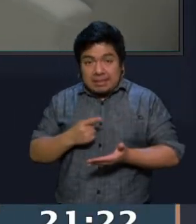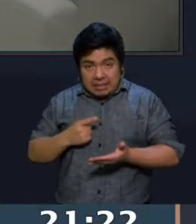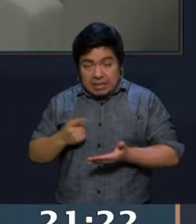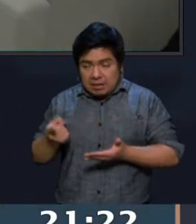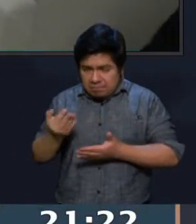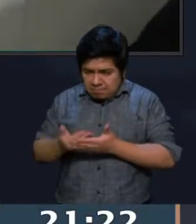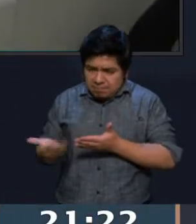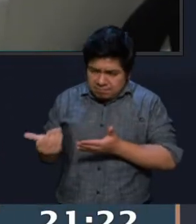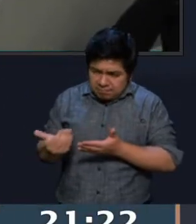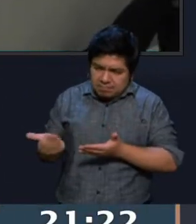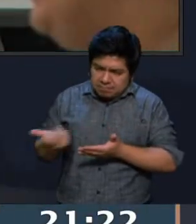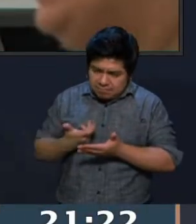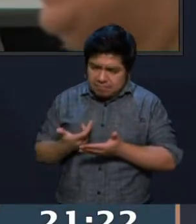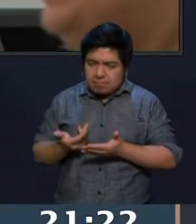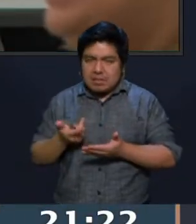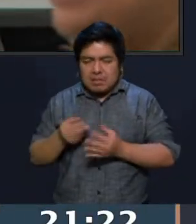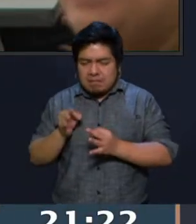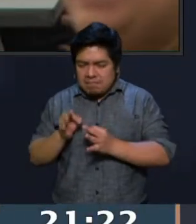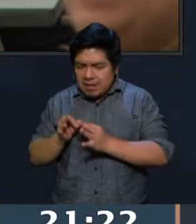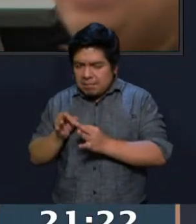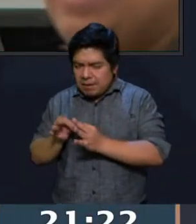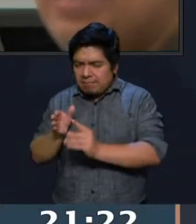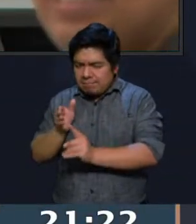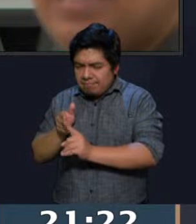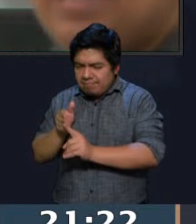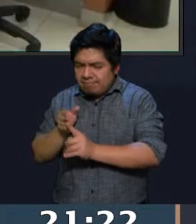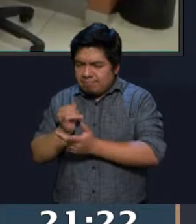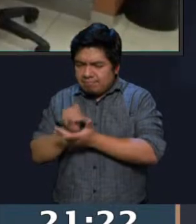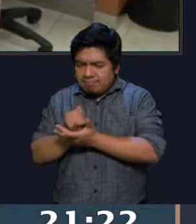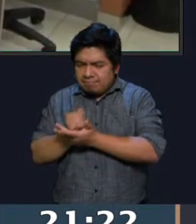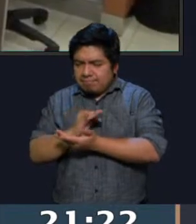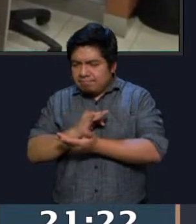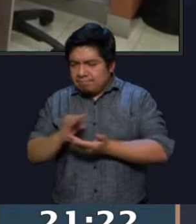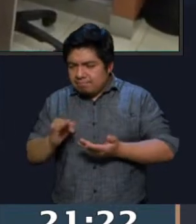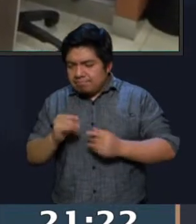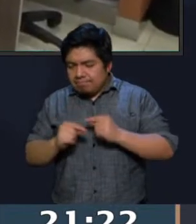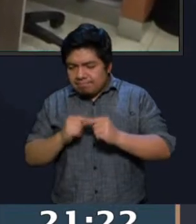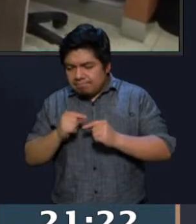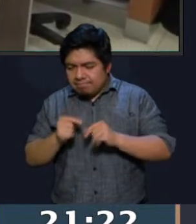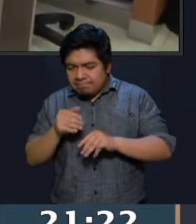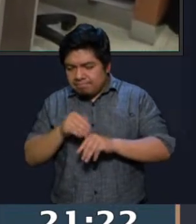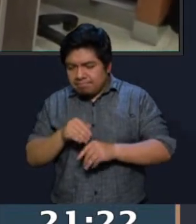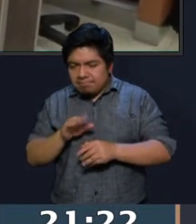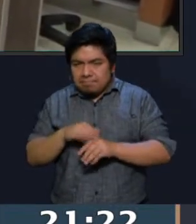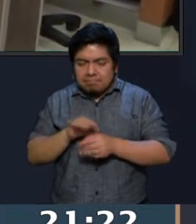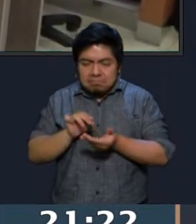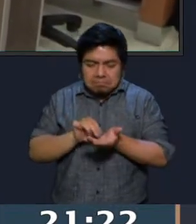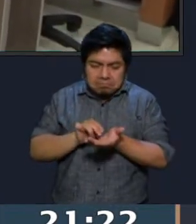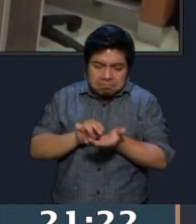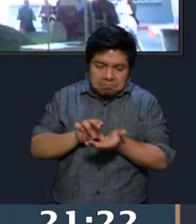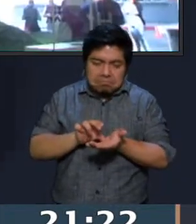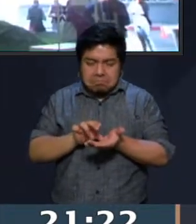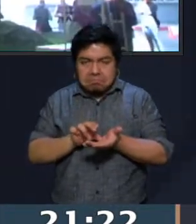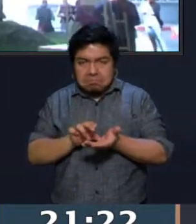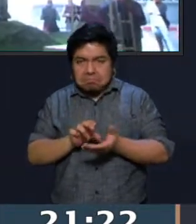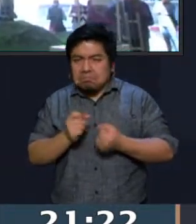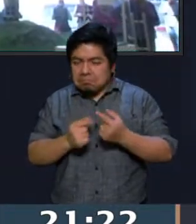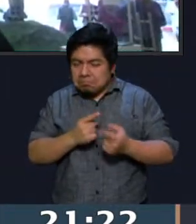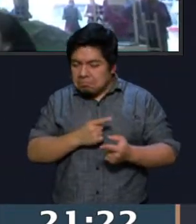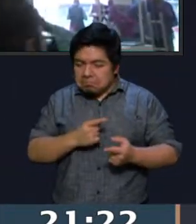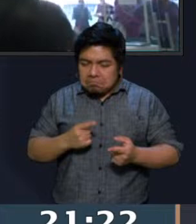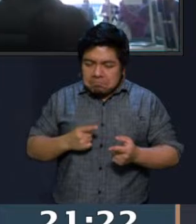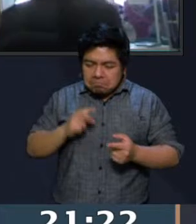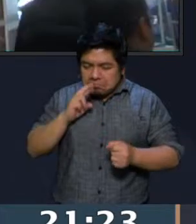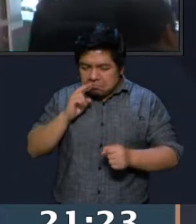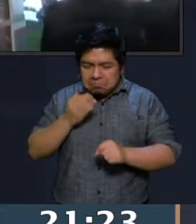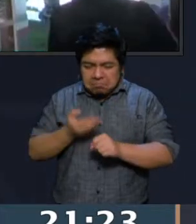y con eficiencias en el cobro de los impuestos, sacar más dinero, algo de endeudamiento responsable